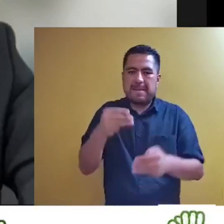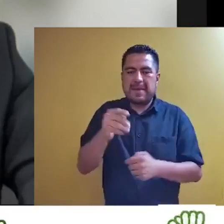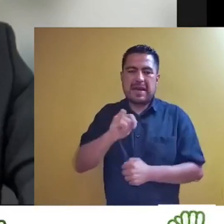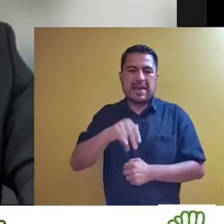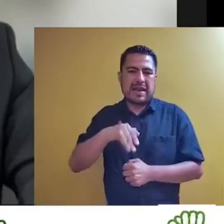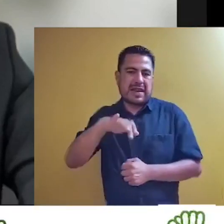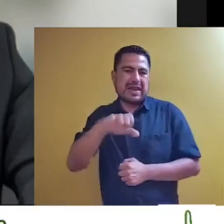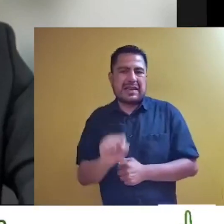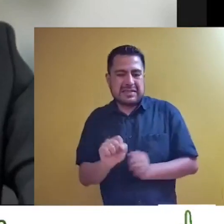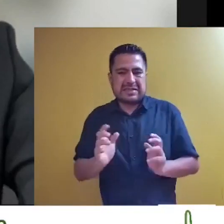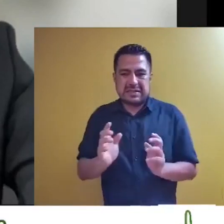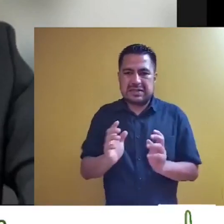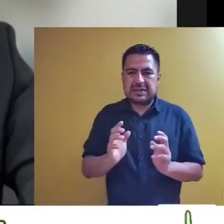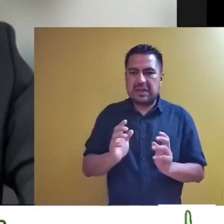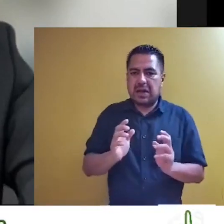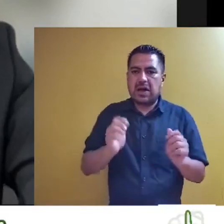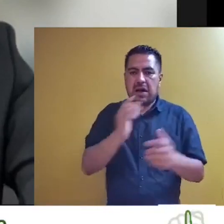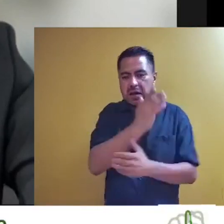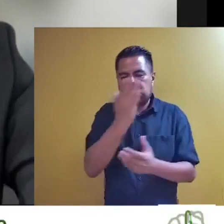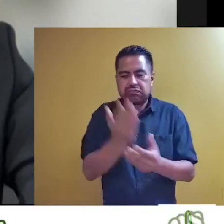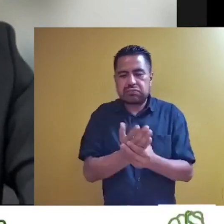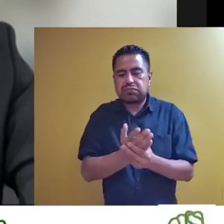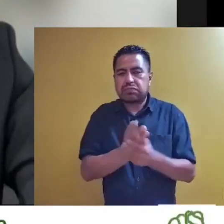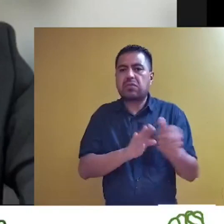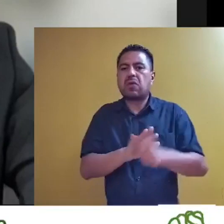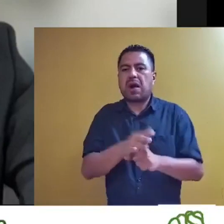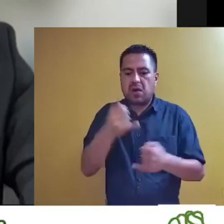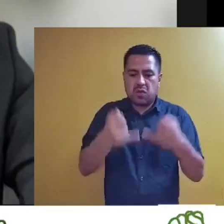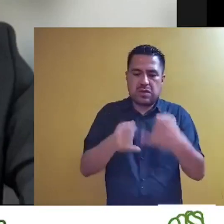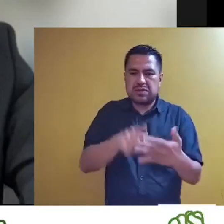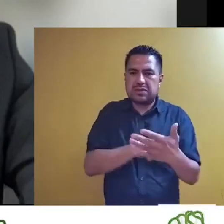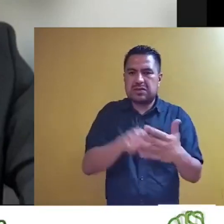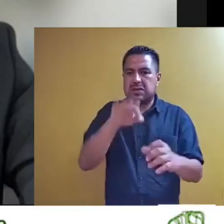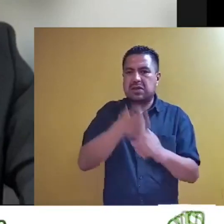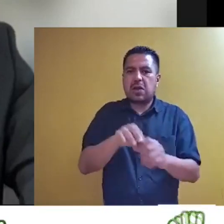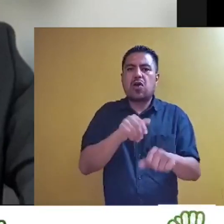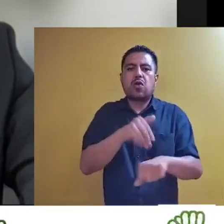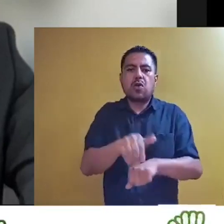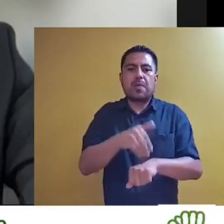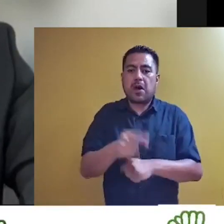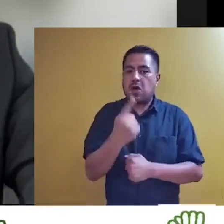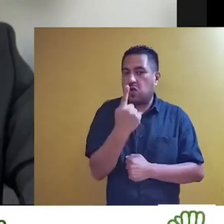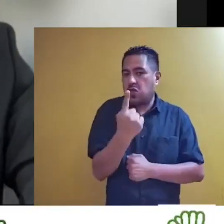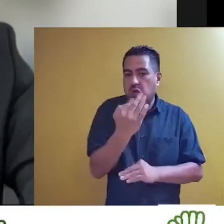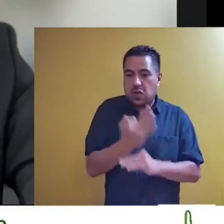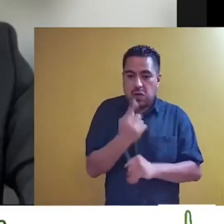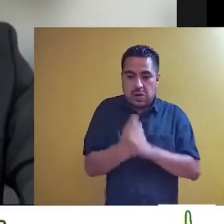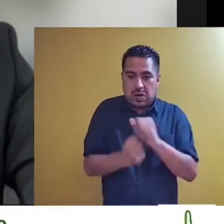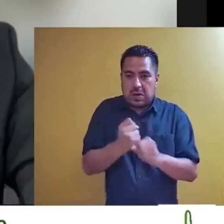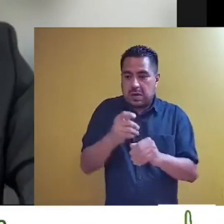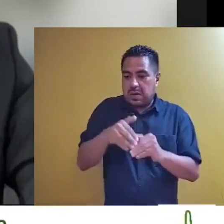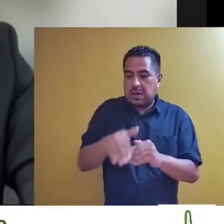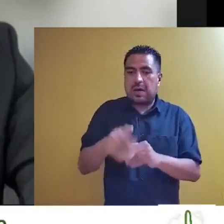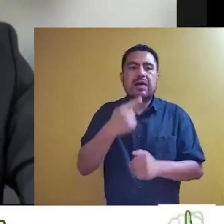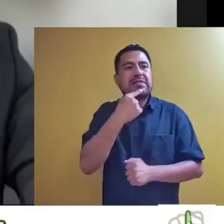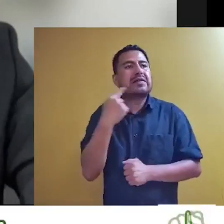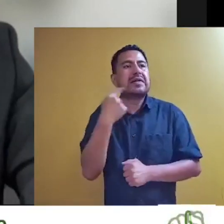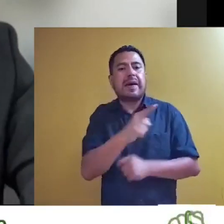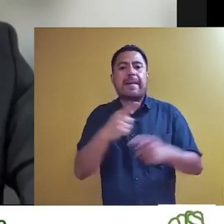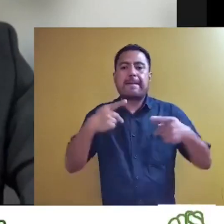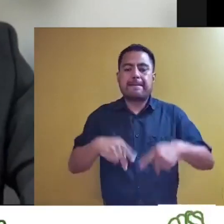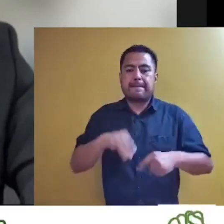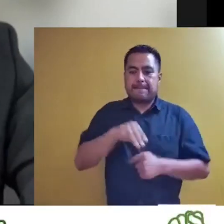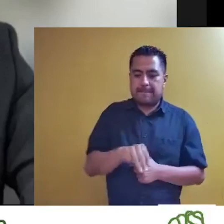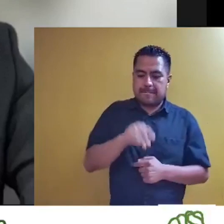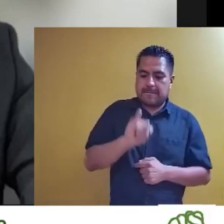Inés Betancur Salgado en el expediente relativo al juicio electoral ciudadano identificado con el número 1 del presente año, interpuesto por la ciudadana